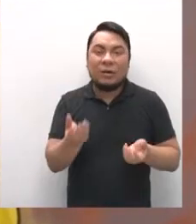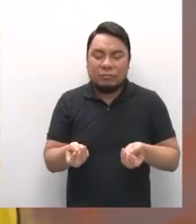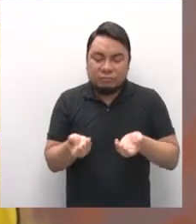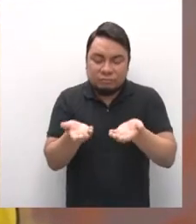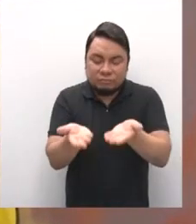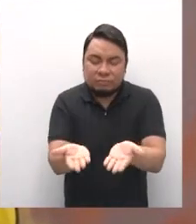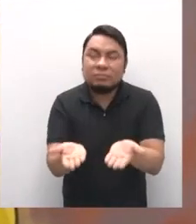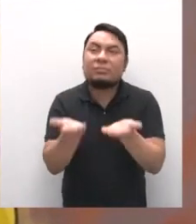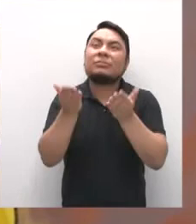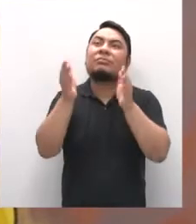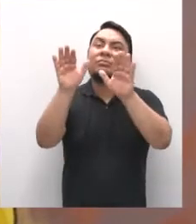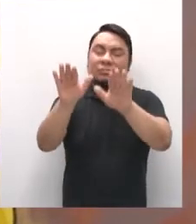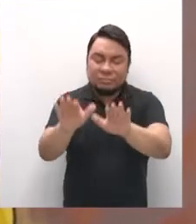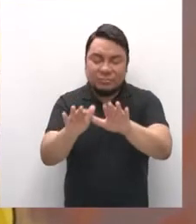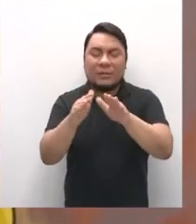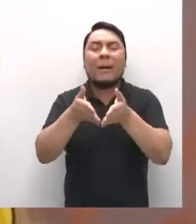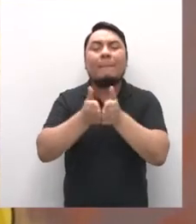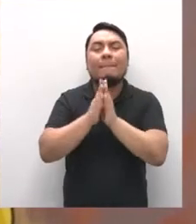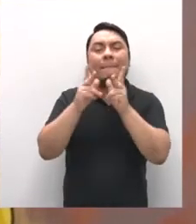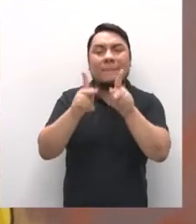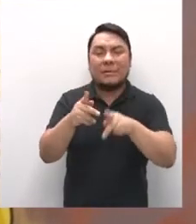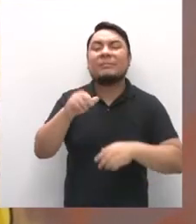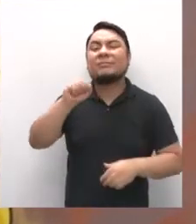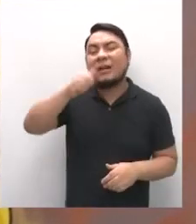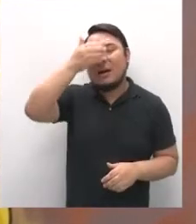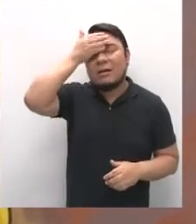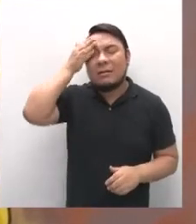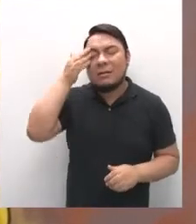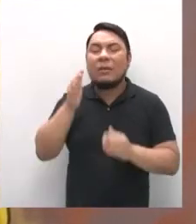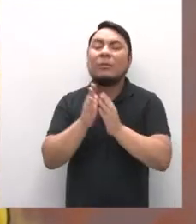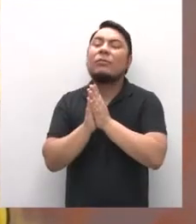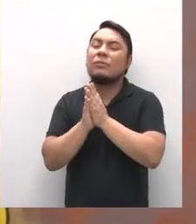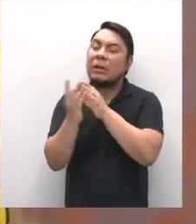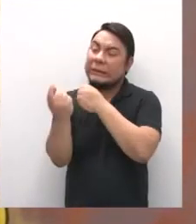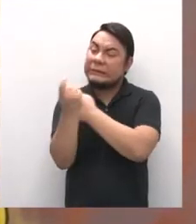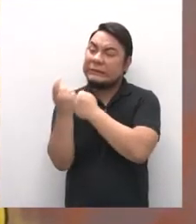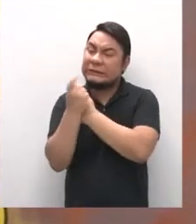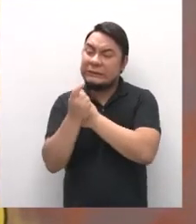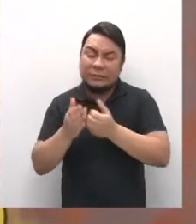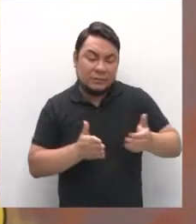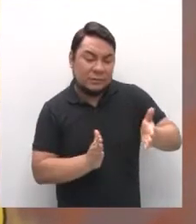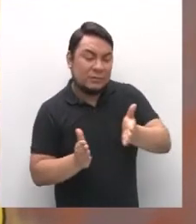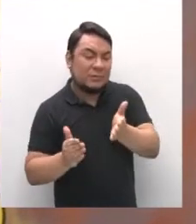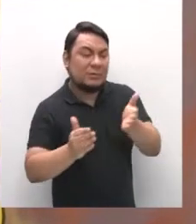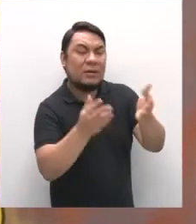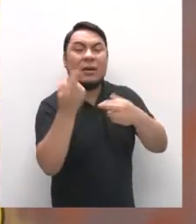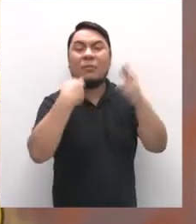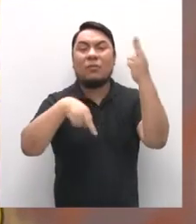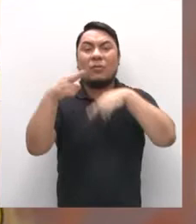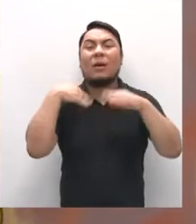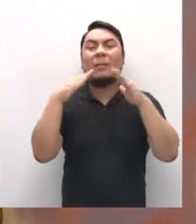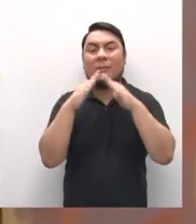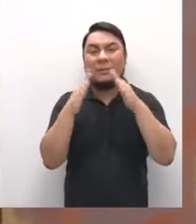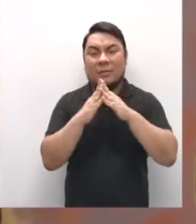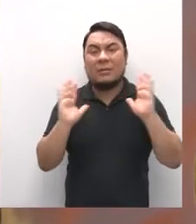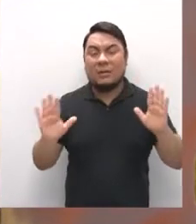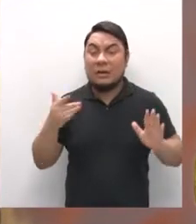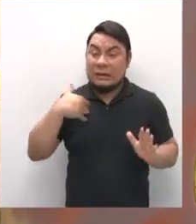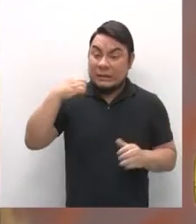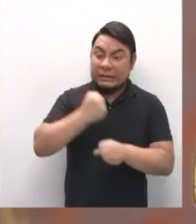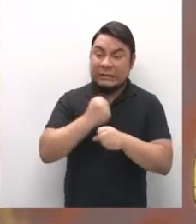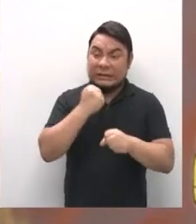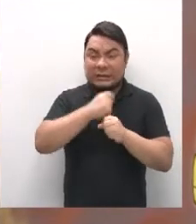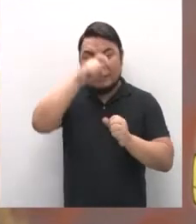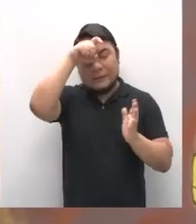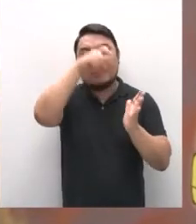pedir el permiso. Por favor, enséñame el camino para volver a mi casa. Permite que el trabajo en